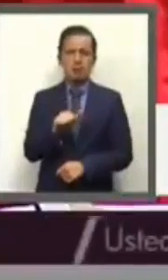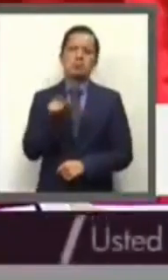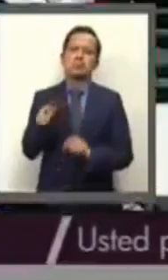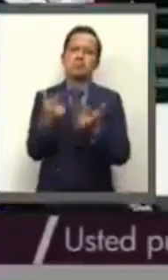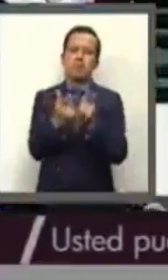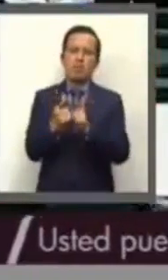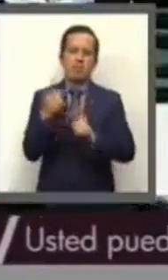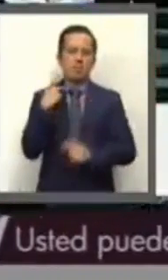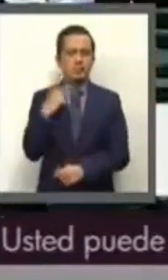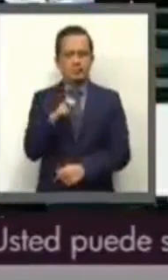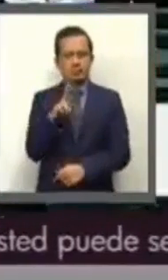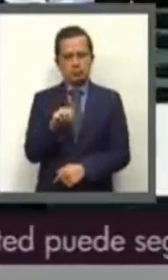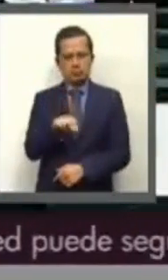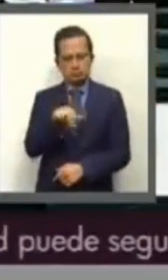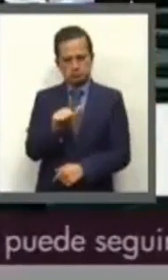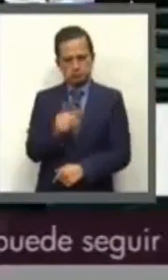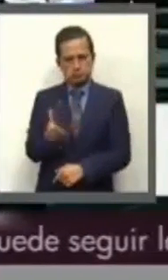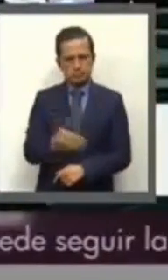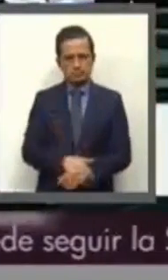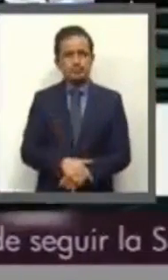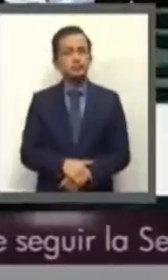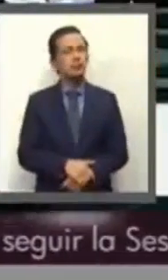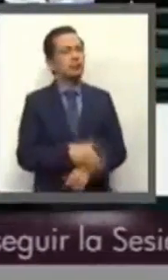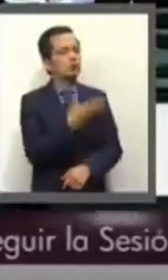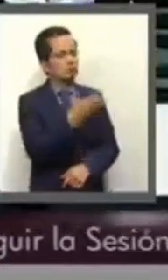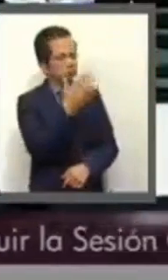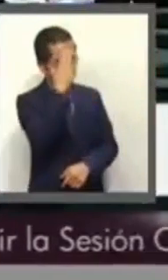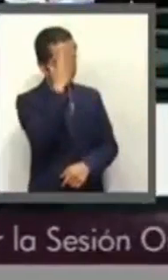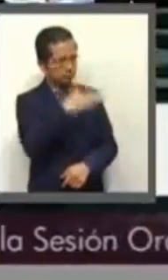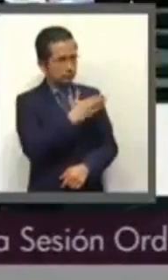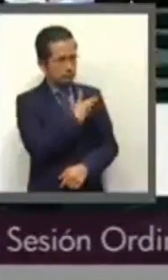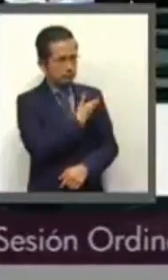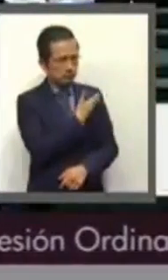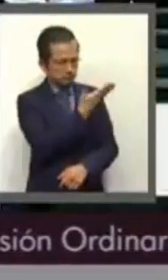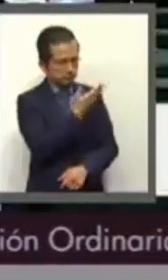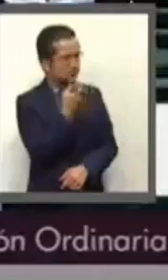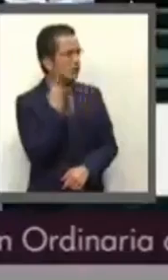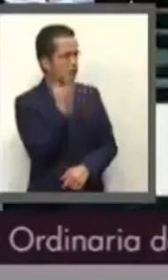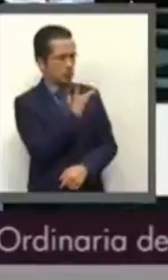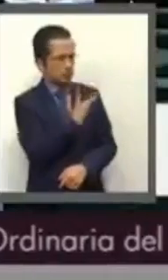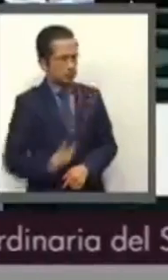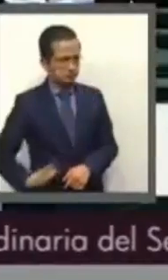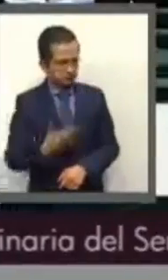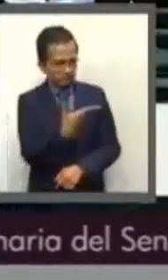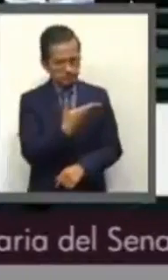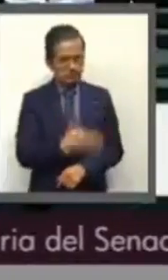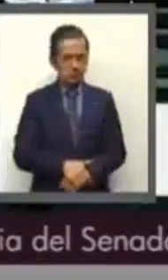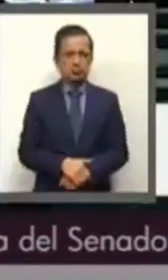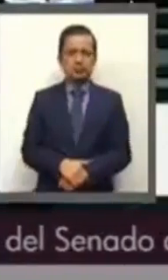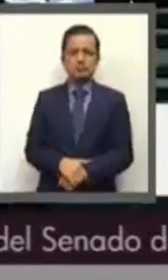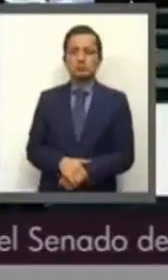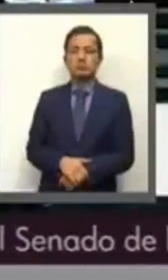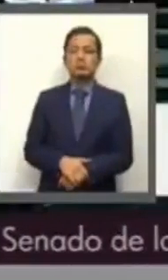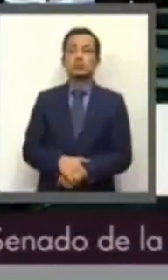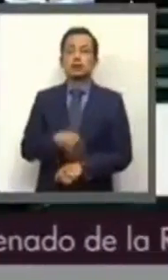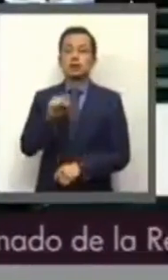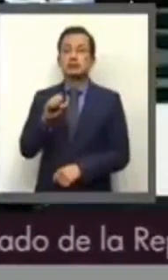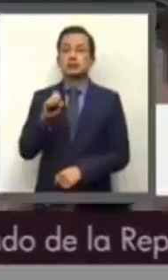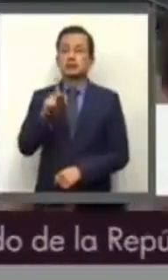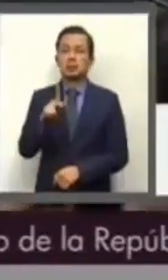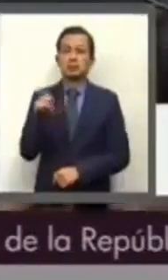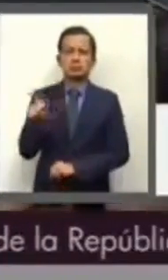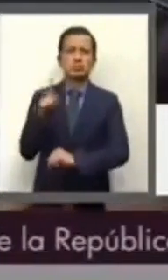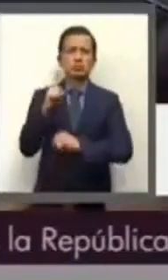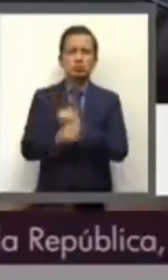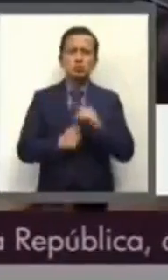Morena. Con su venia, señora diputada. Adelante. Cada año, la Secretaría de Educación Pública ha modificado